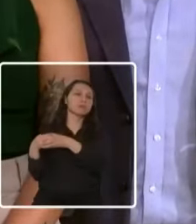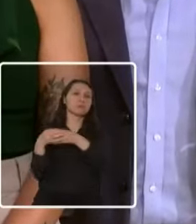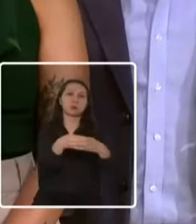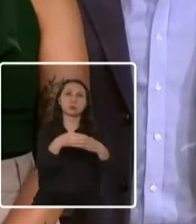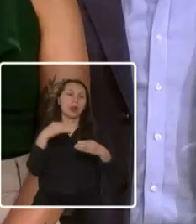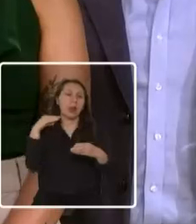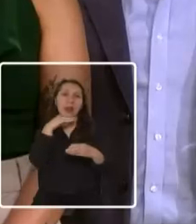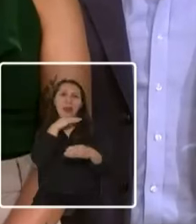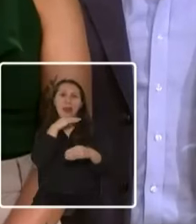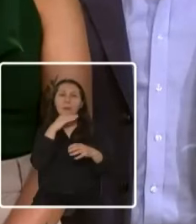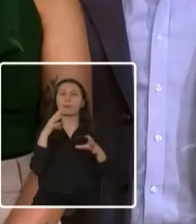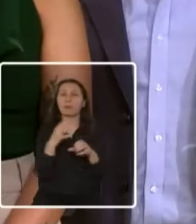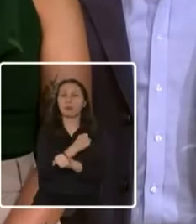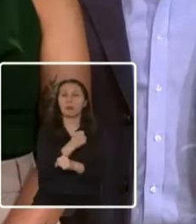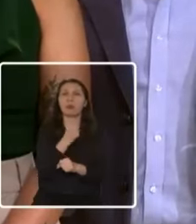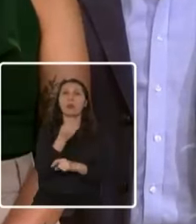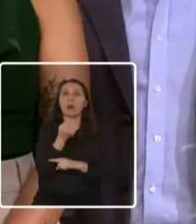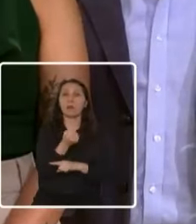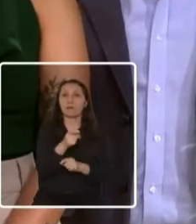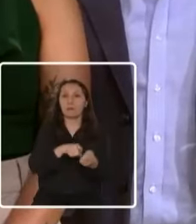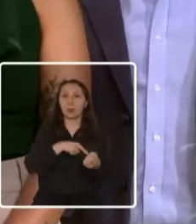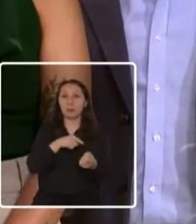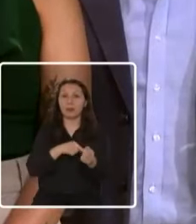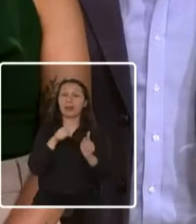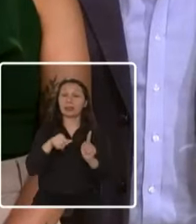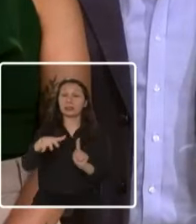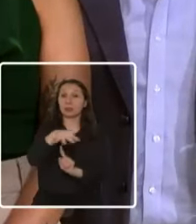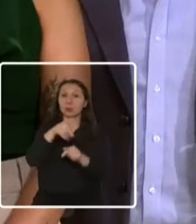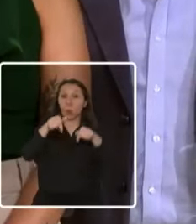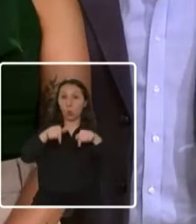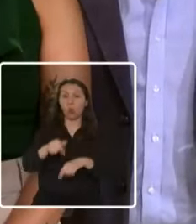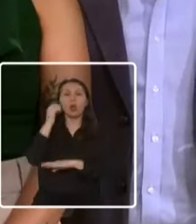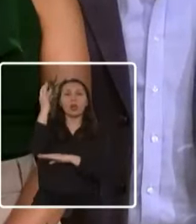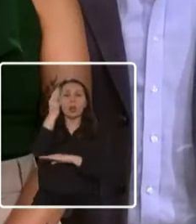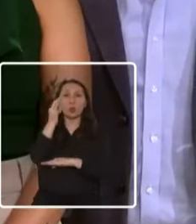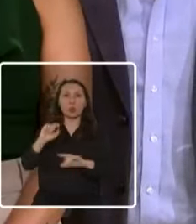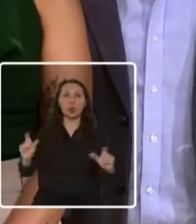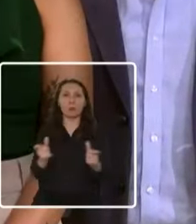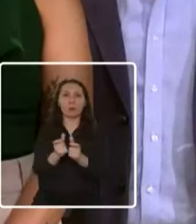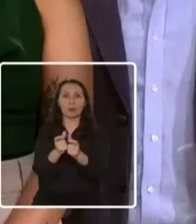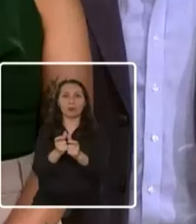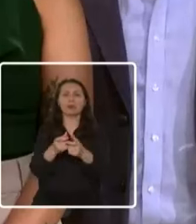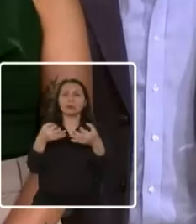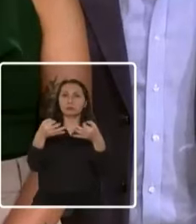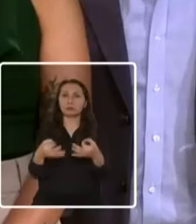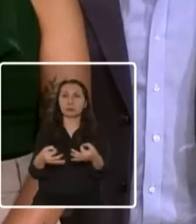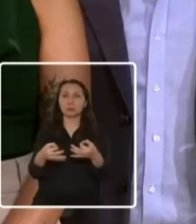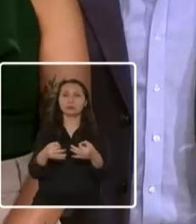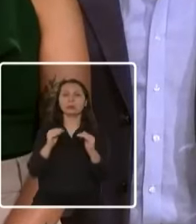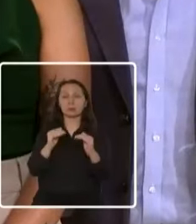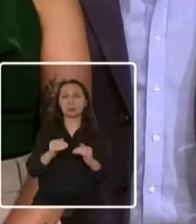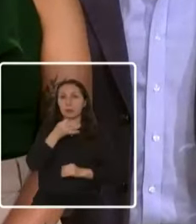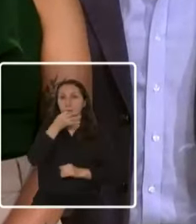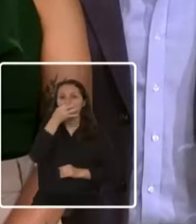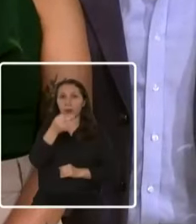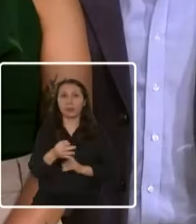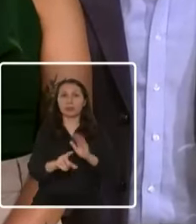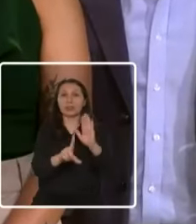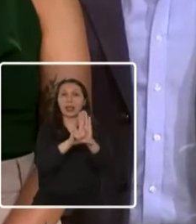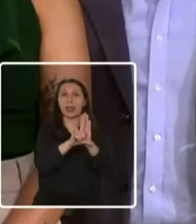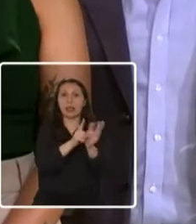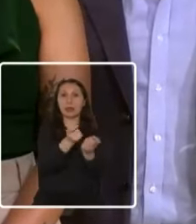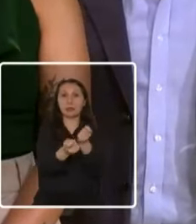manera temprana a las familias. Es en ese contexto que hoy día ha sesionado, este comité está constituido como lo establece